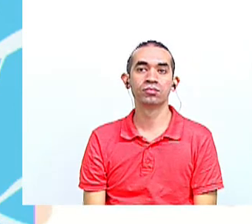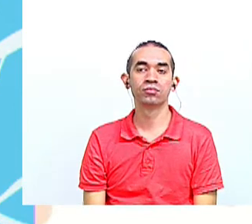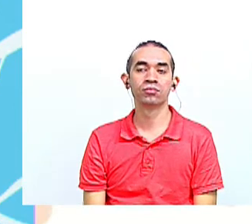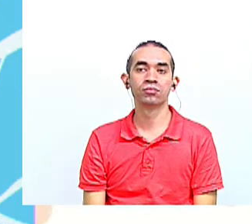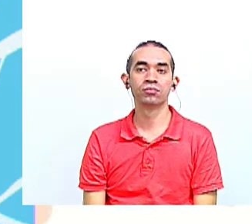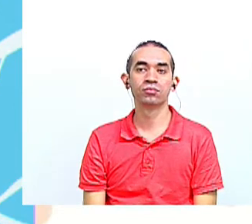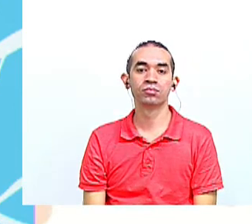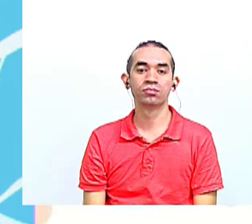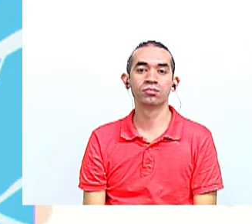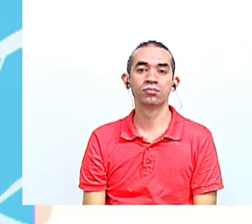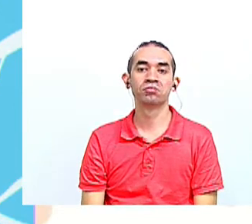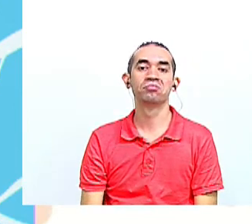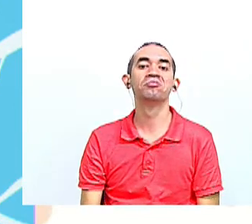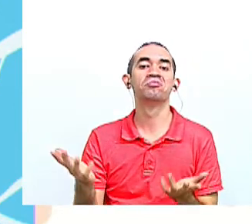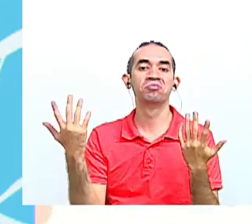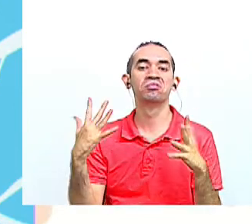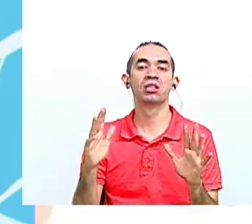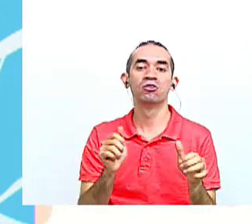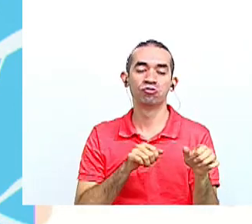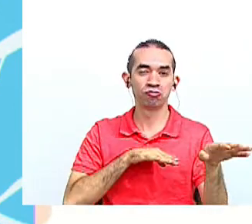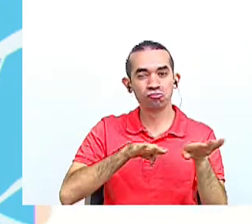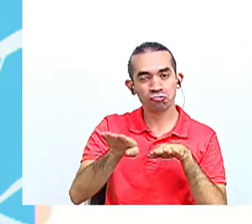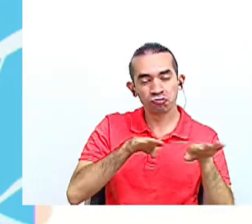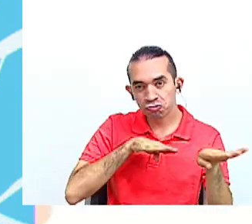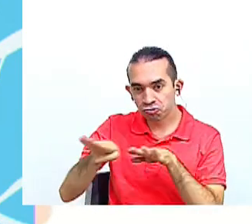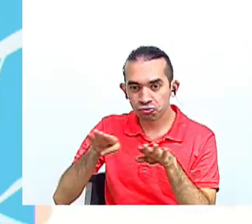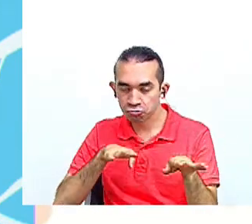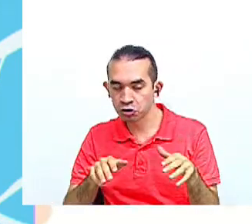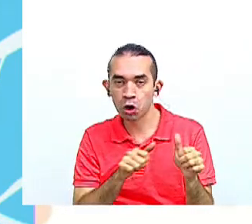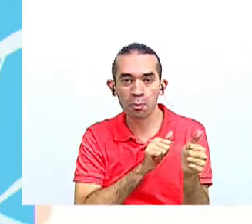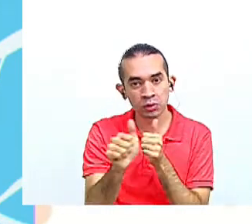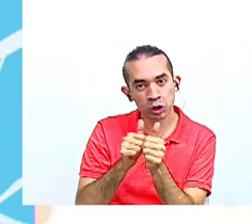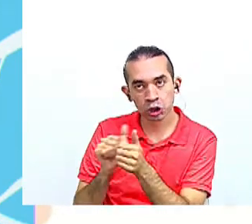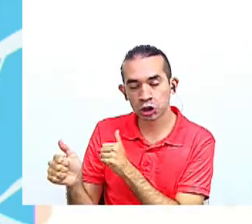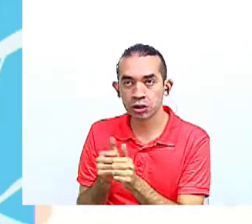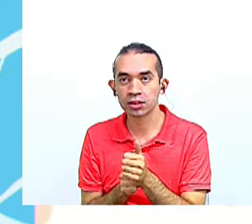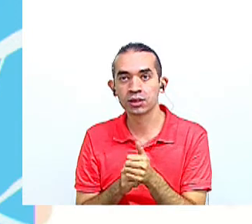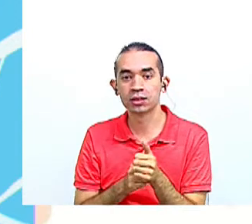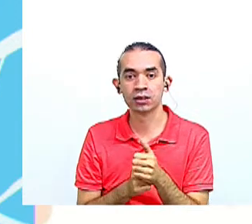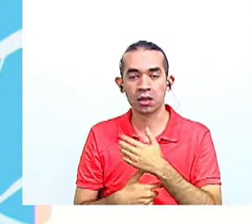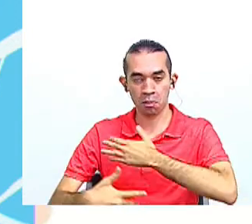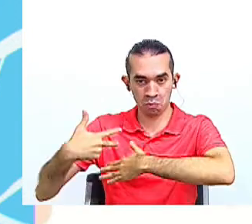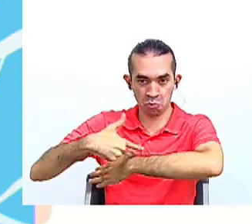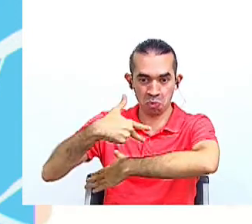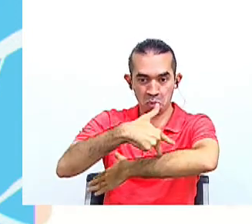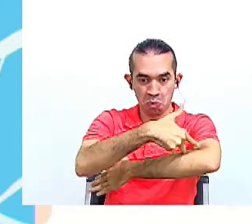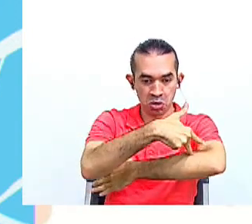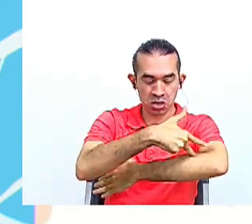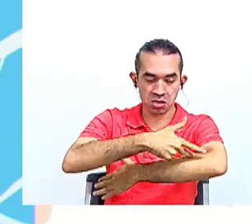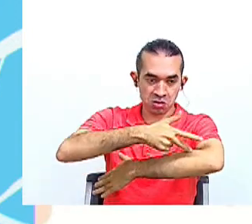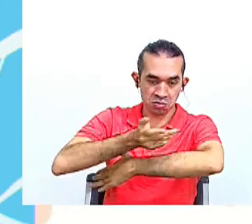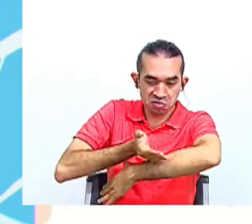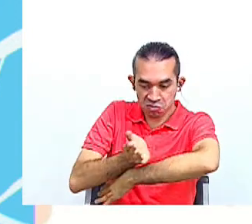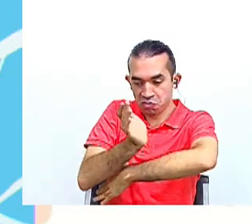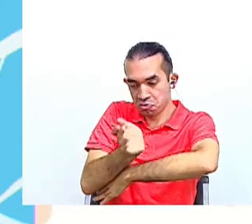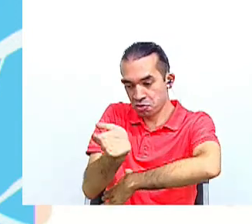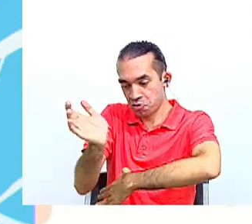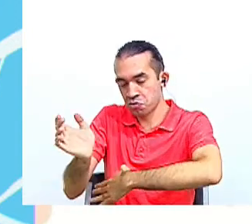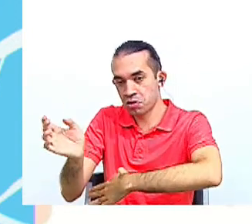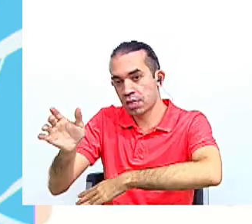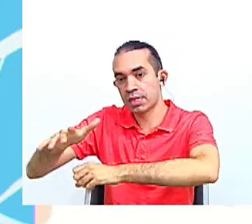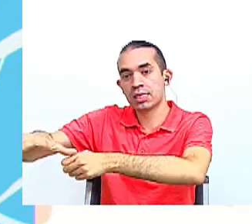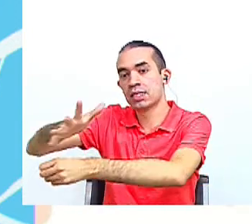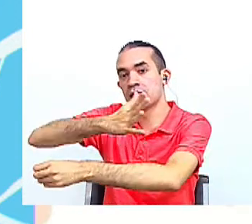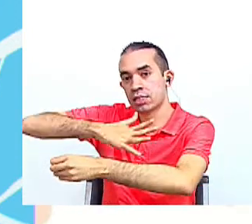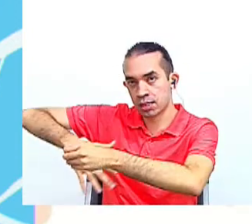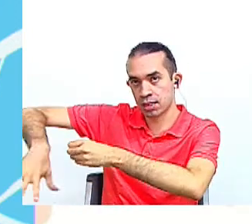Se organiza una competencia que saldrá del muelle a la isla, pero se